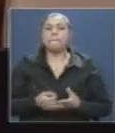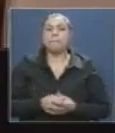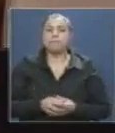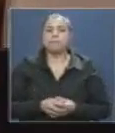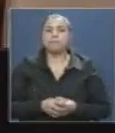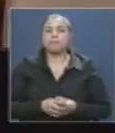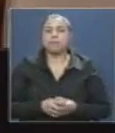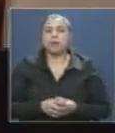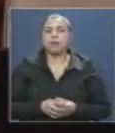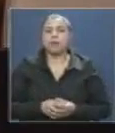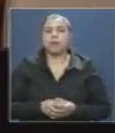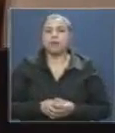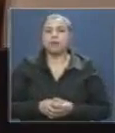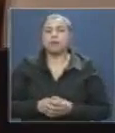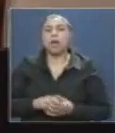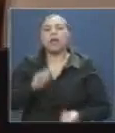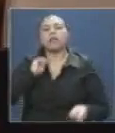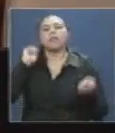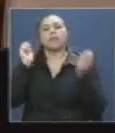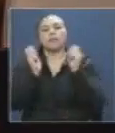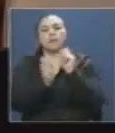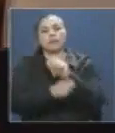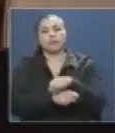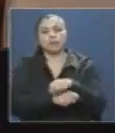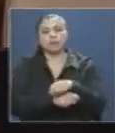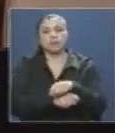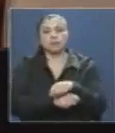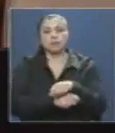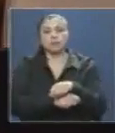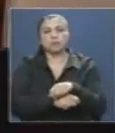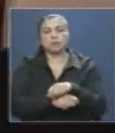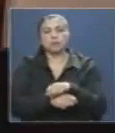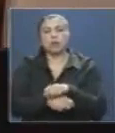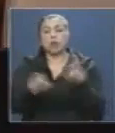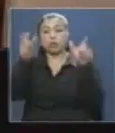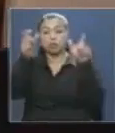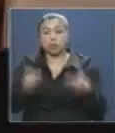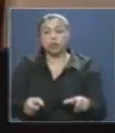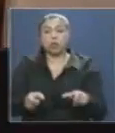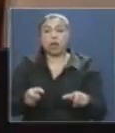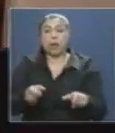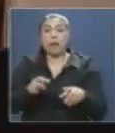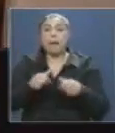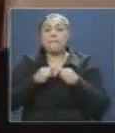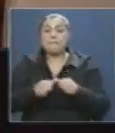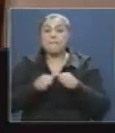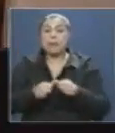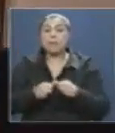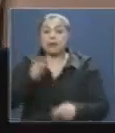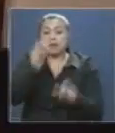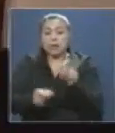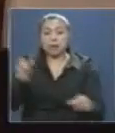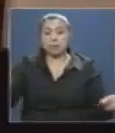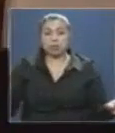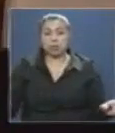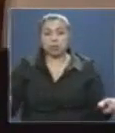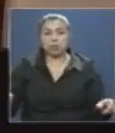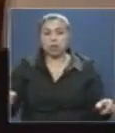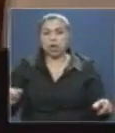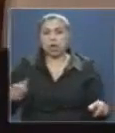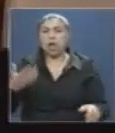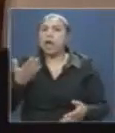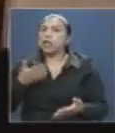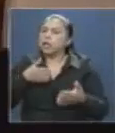de transformarse en agentes de vigilancia permanente de la vida privada de los ciudadanos, cuestión que hay que